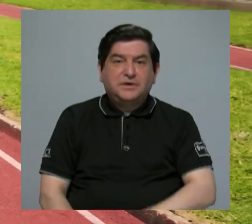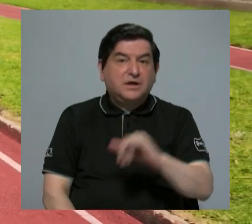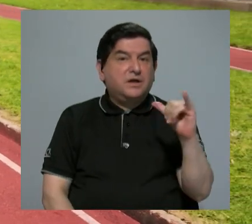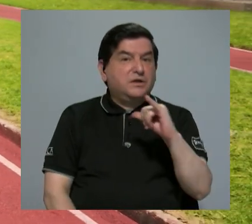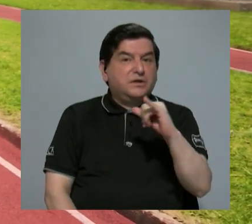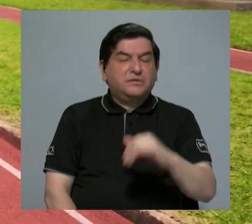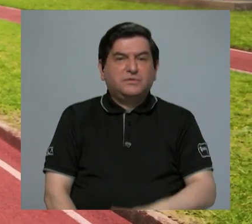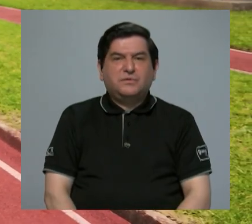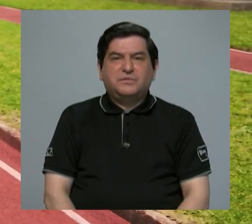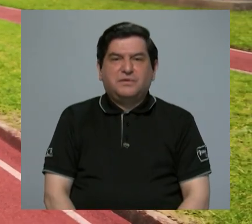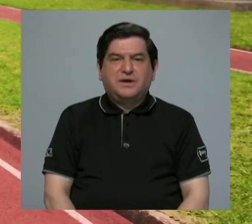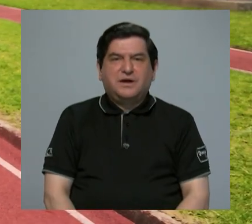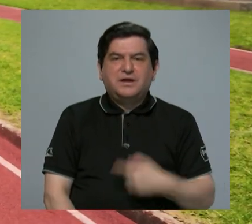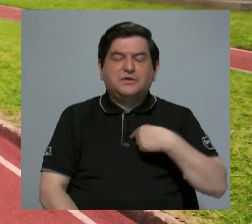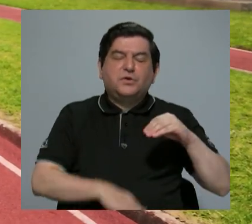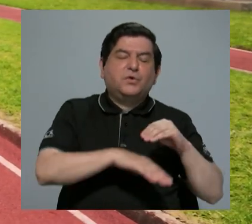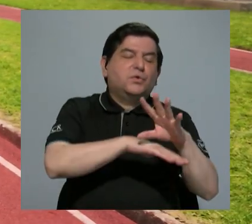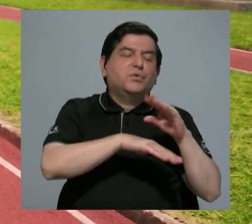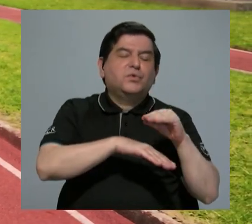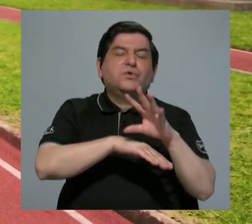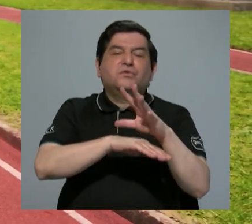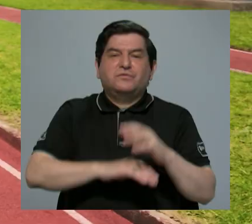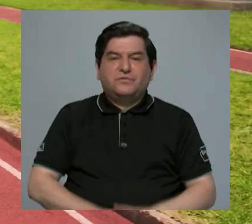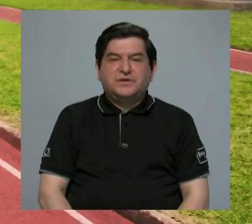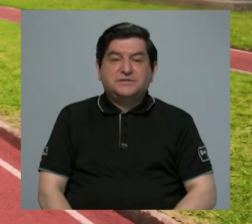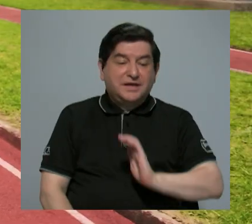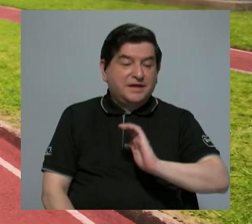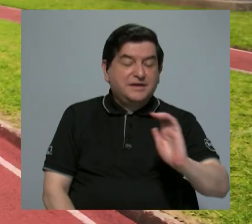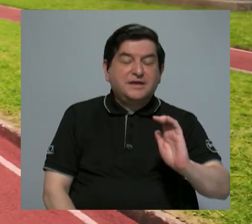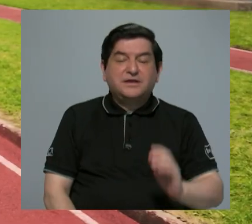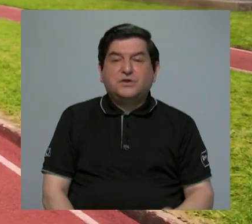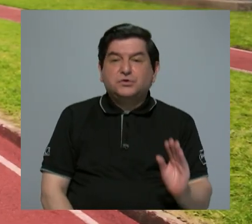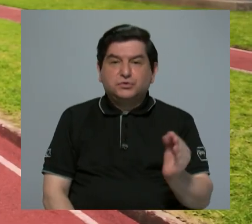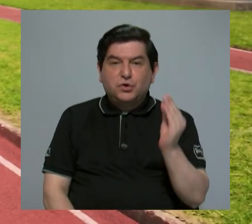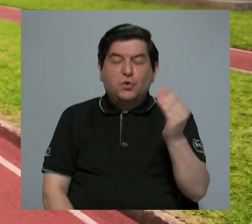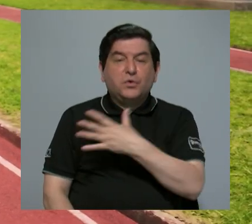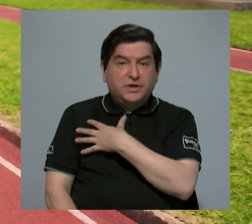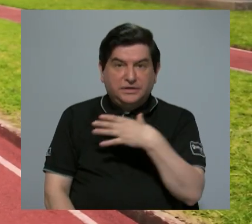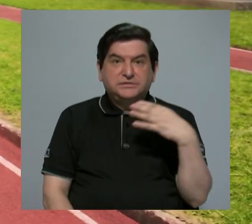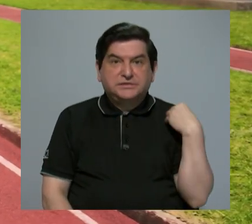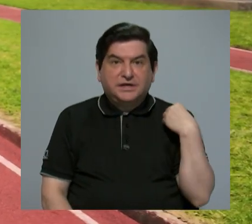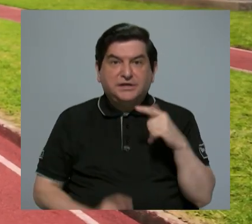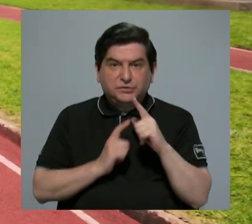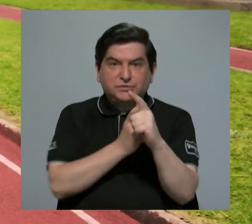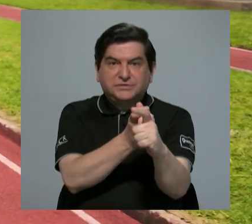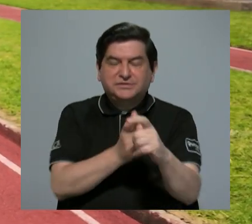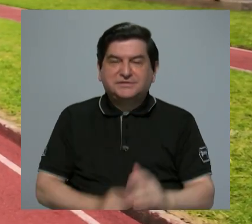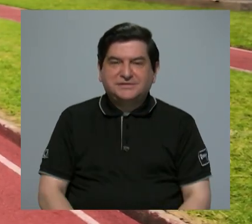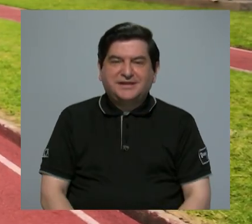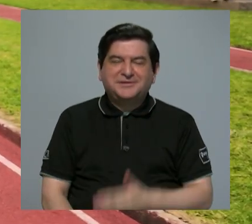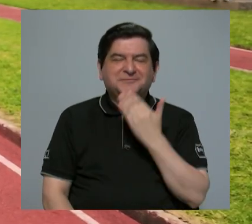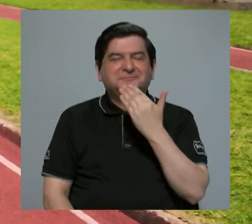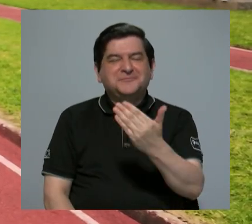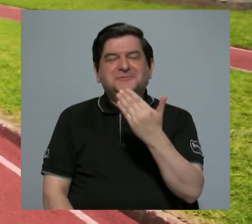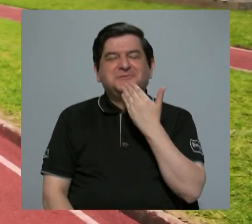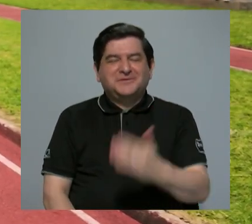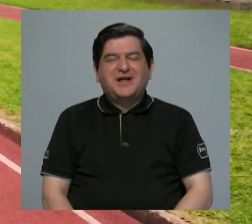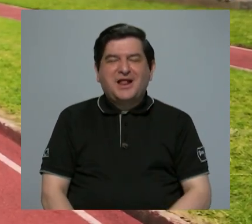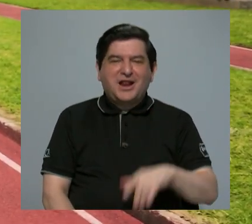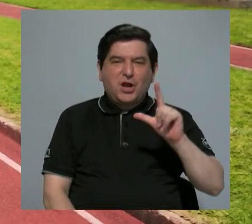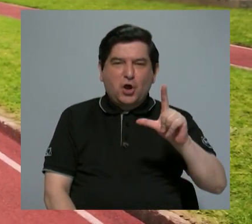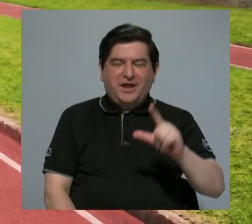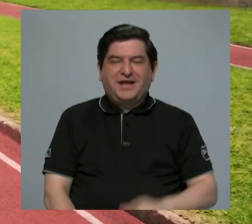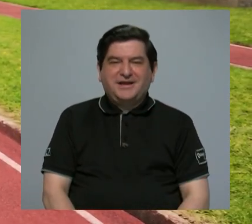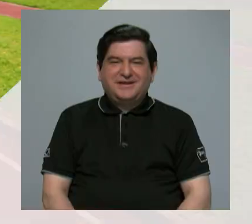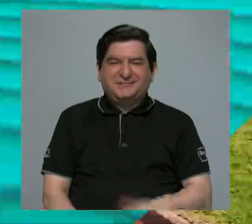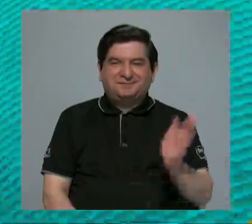y también ser inspiración como para niñas y jóvenes que les gusta el atletismo. Muchísimas gracias,